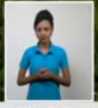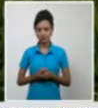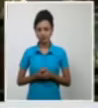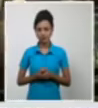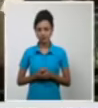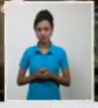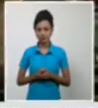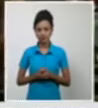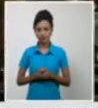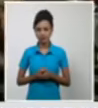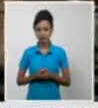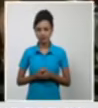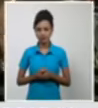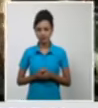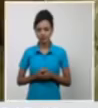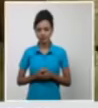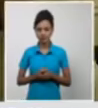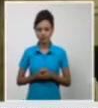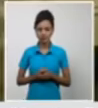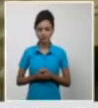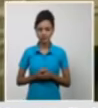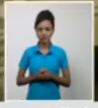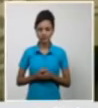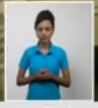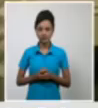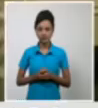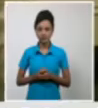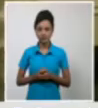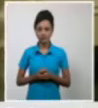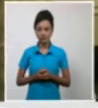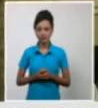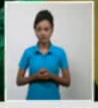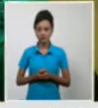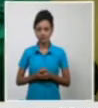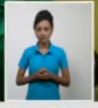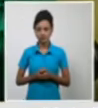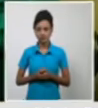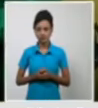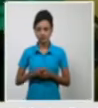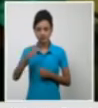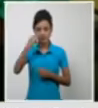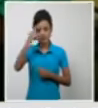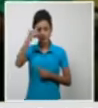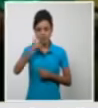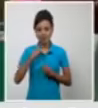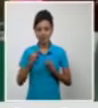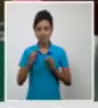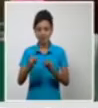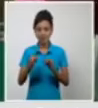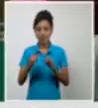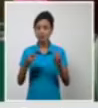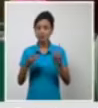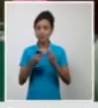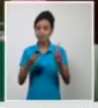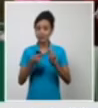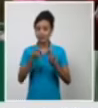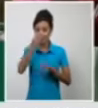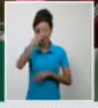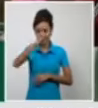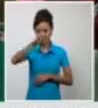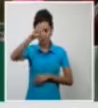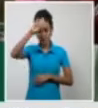hacia la estrella de aquella otra madre mayor. Desde Ciego de Ávila, Damián Betanzos Hernández,